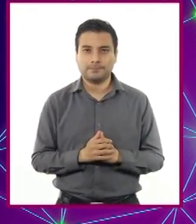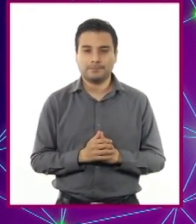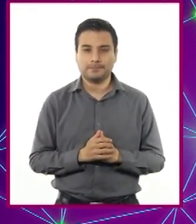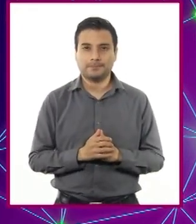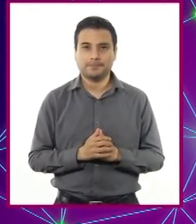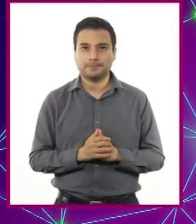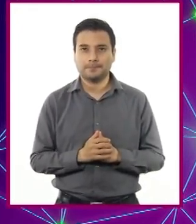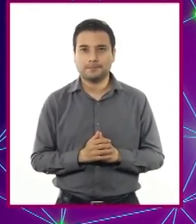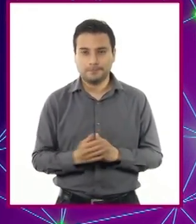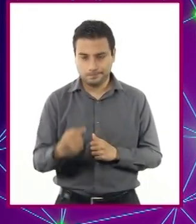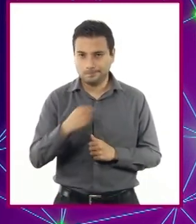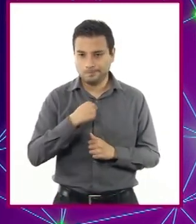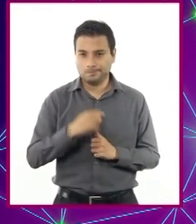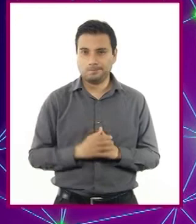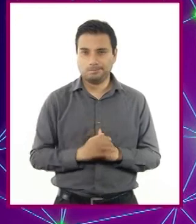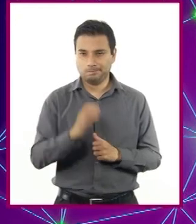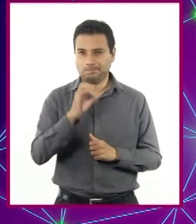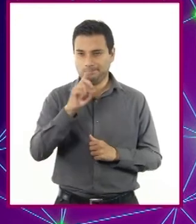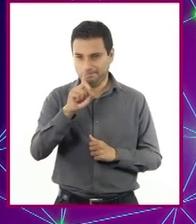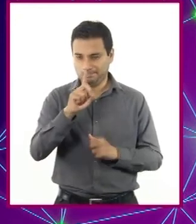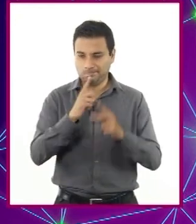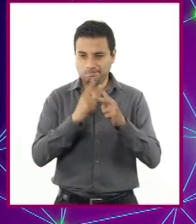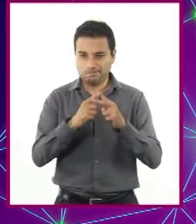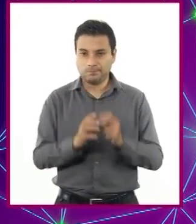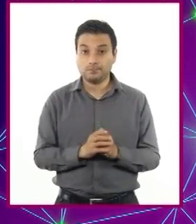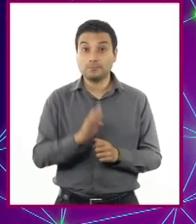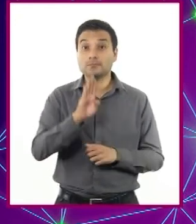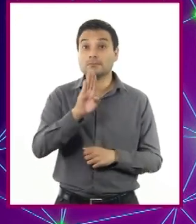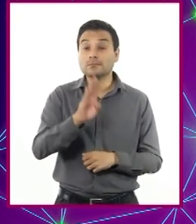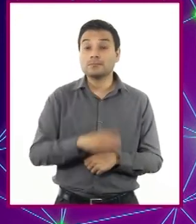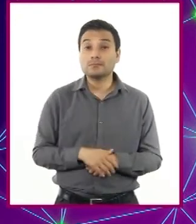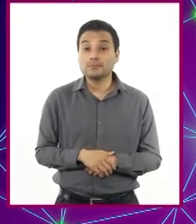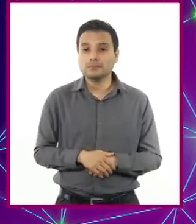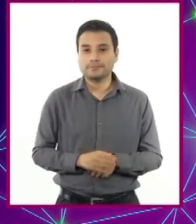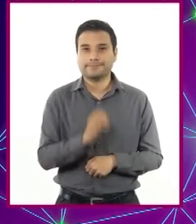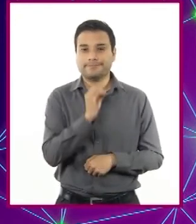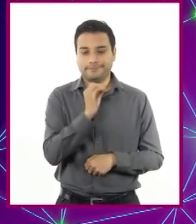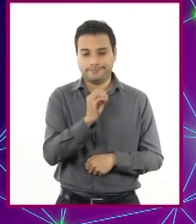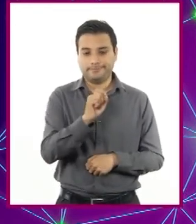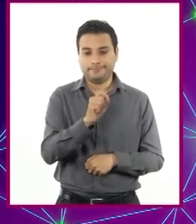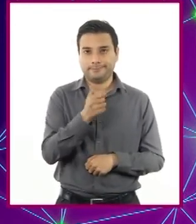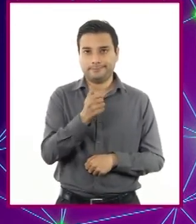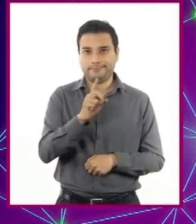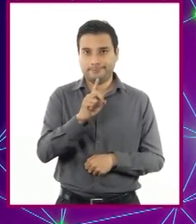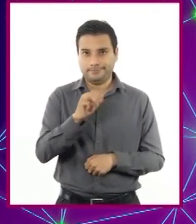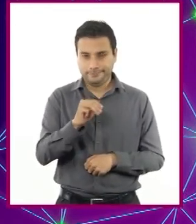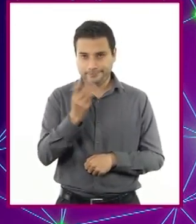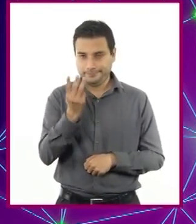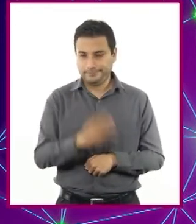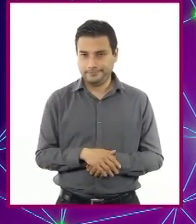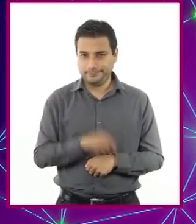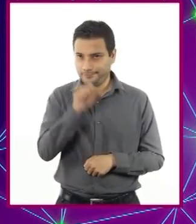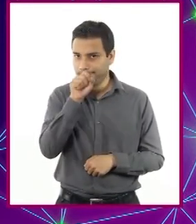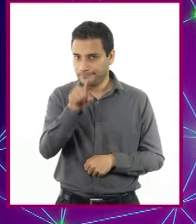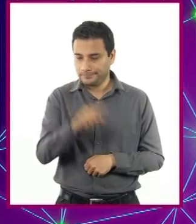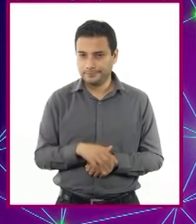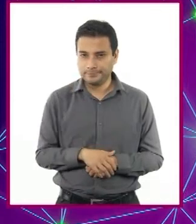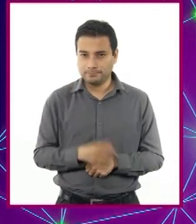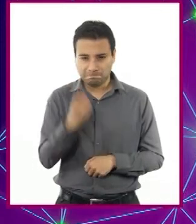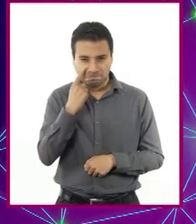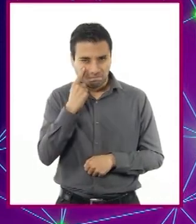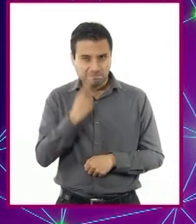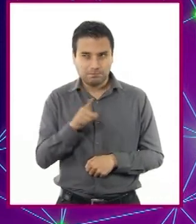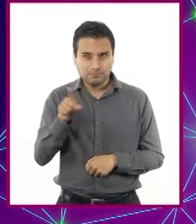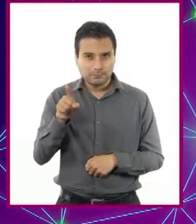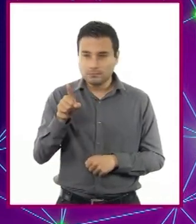tanto, yo saco el volumen del D. El recipiente B también tiene 0.6 decímetros cúbicos de volumen, aunque las dimensiones de